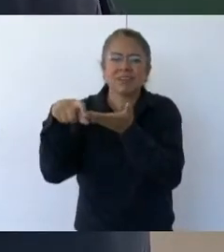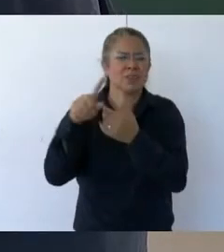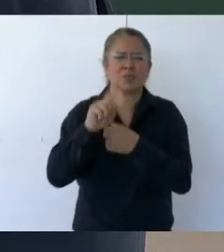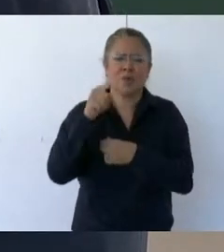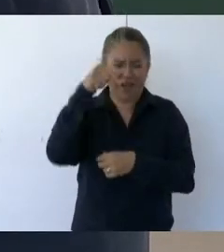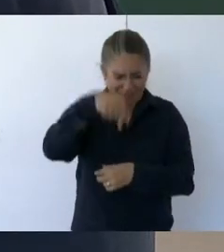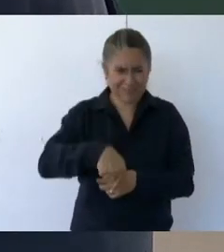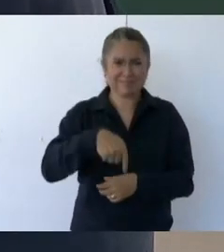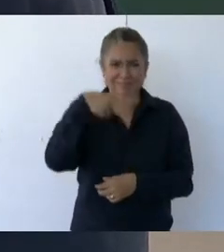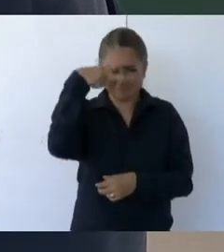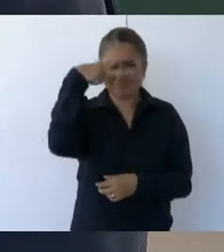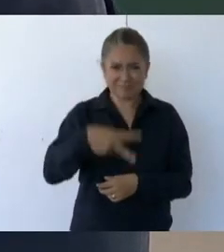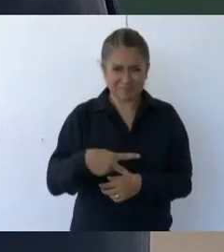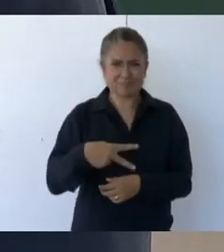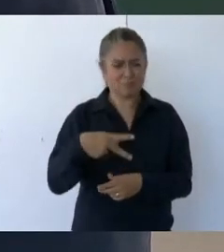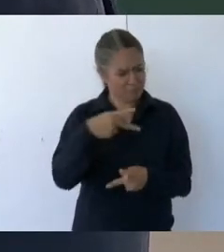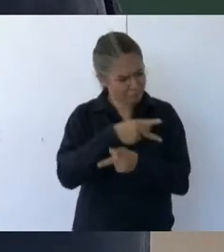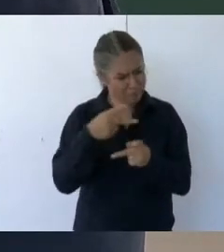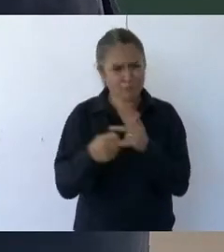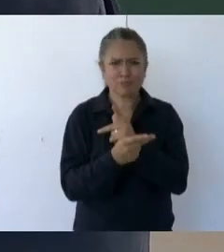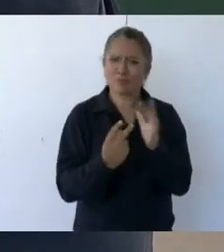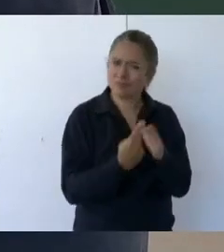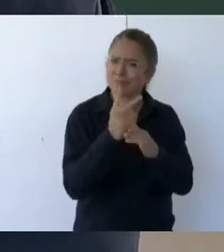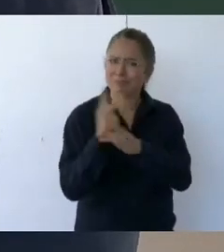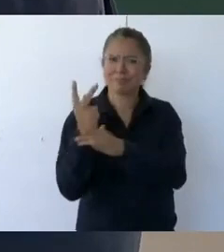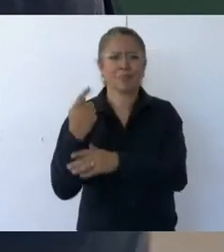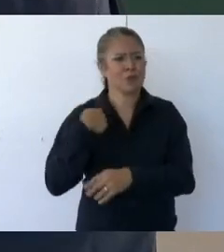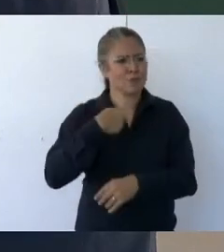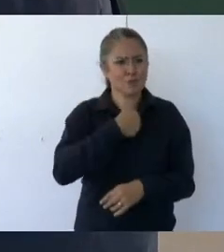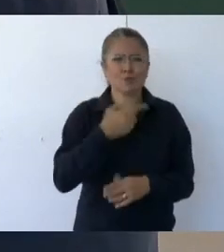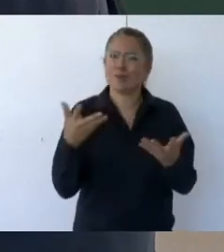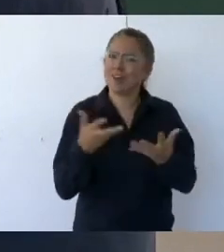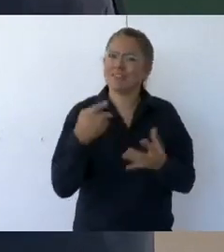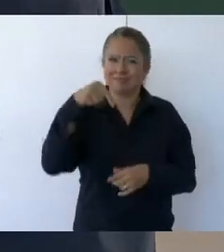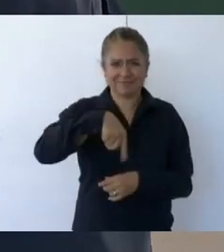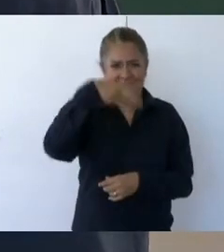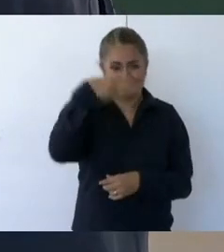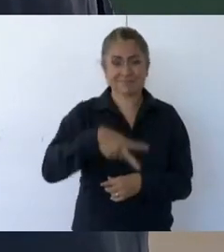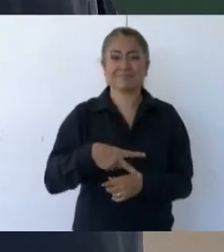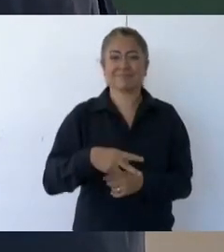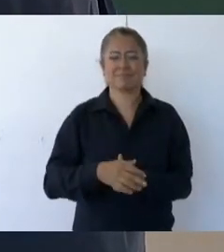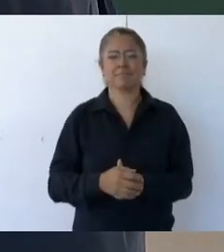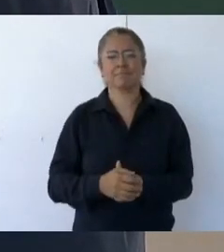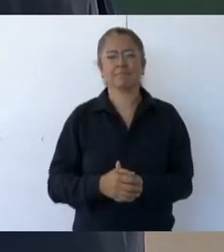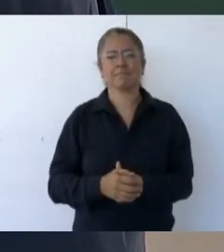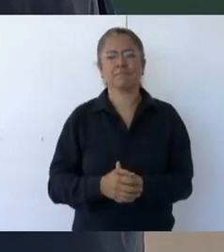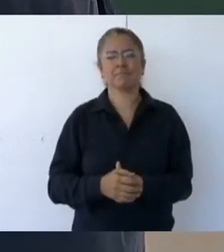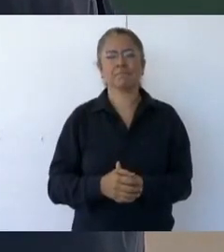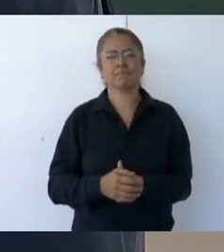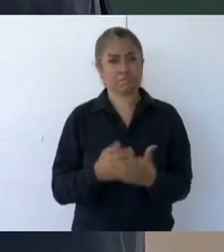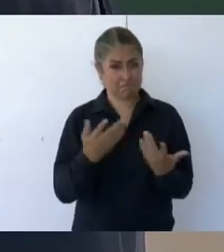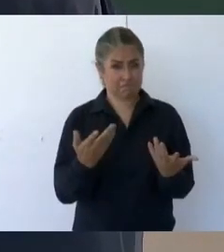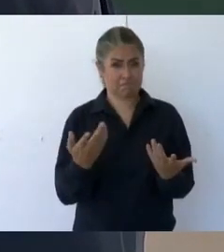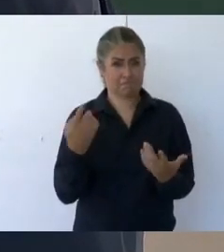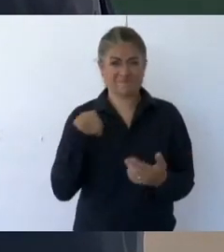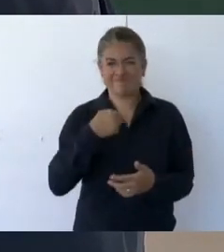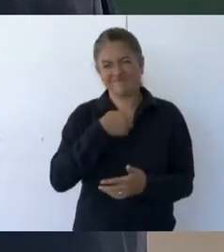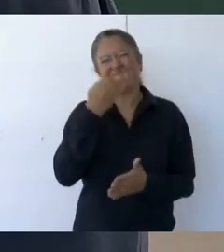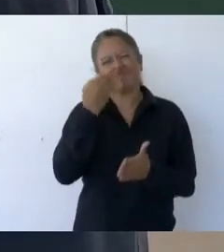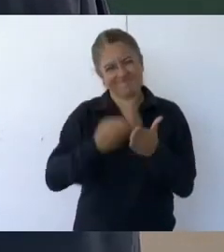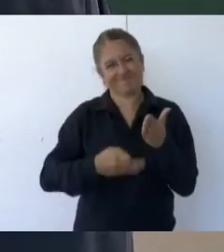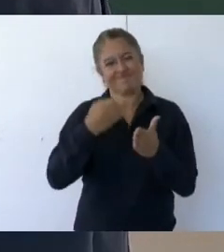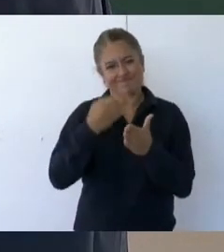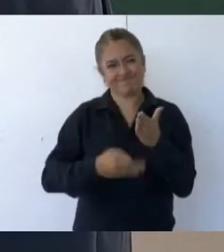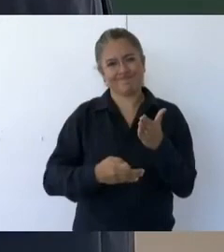producir en México todo lo que consumimos, y tenemos ese déficit